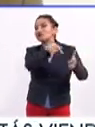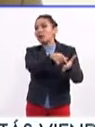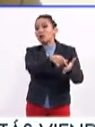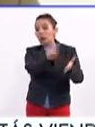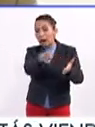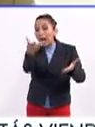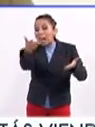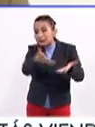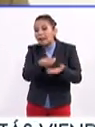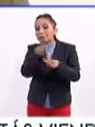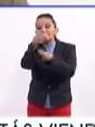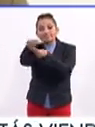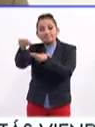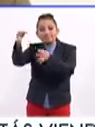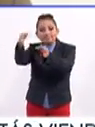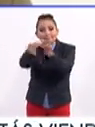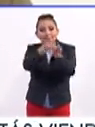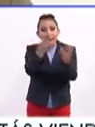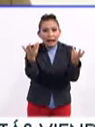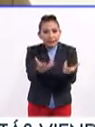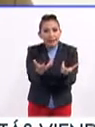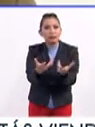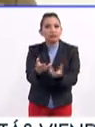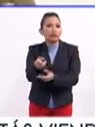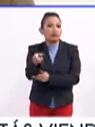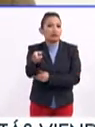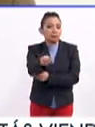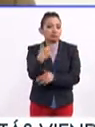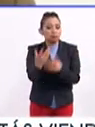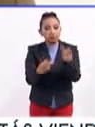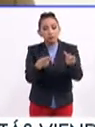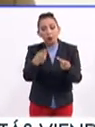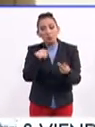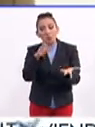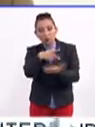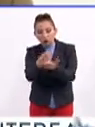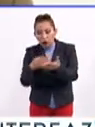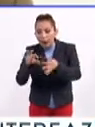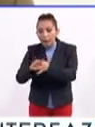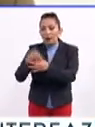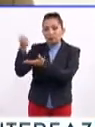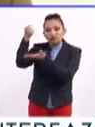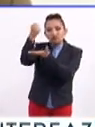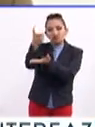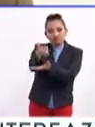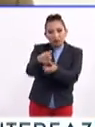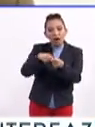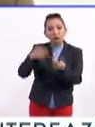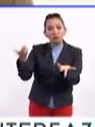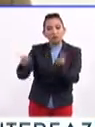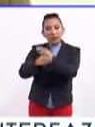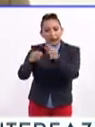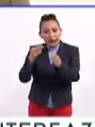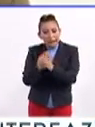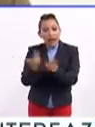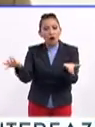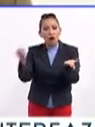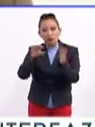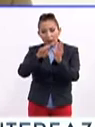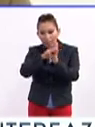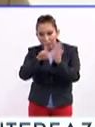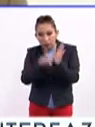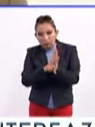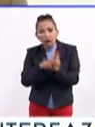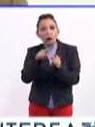plan, sino el plan tiene que concretarse desarrollándose con políticas, con presupuestos, con recursos, con